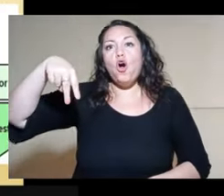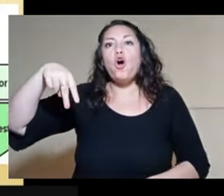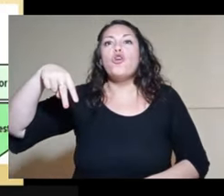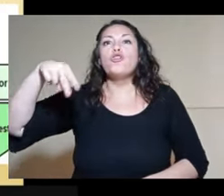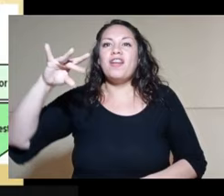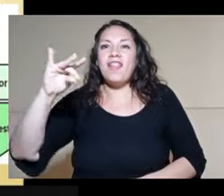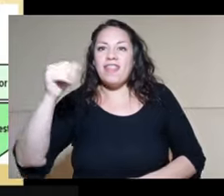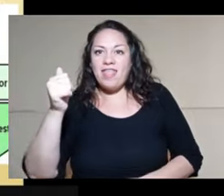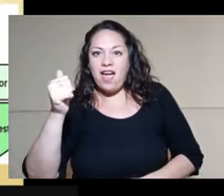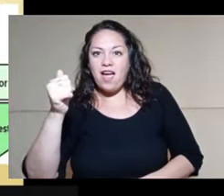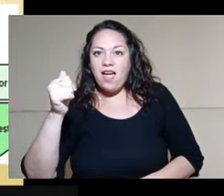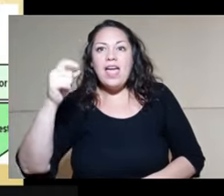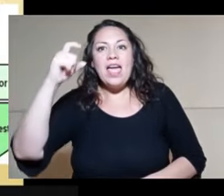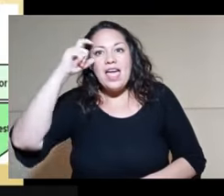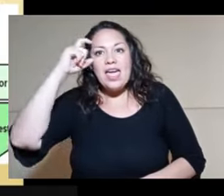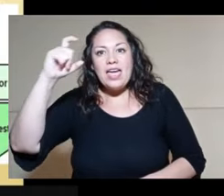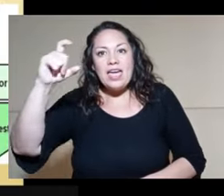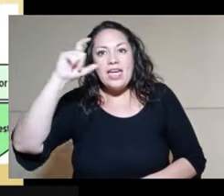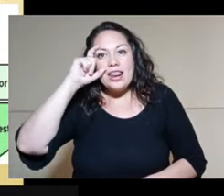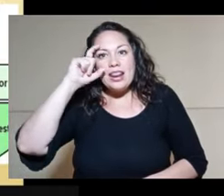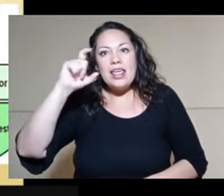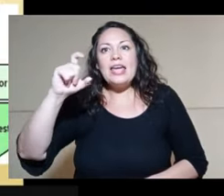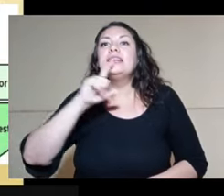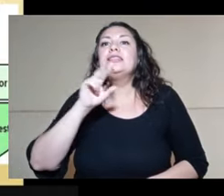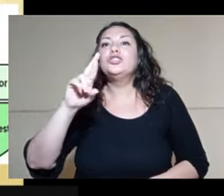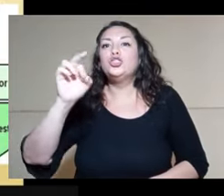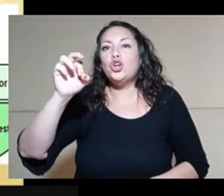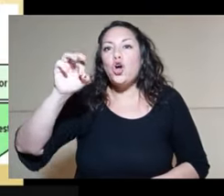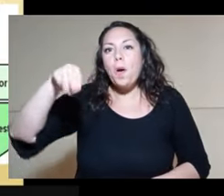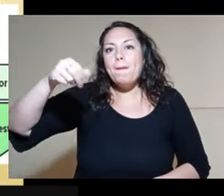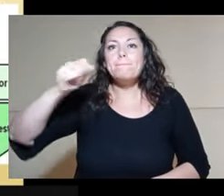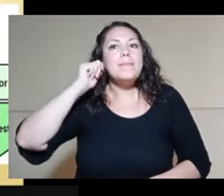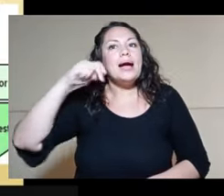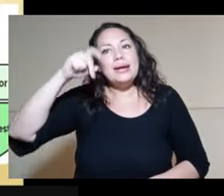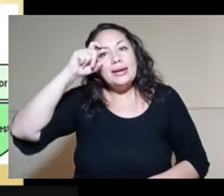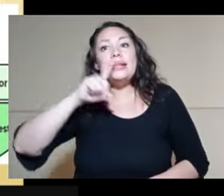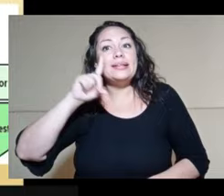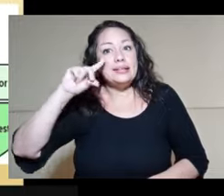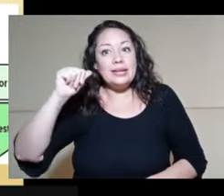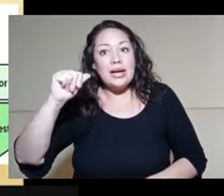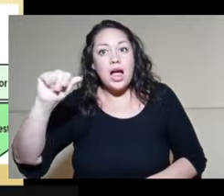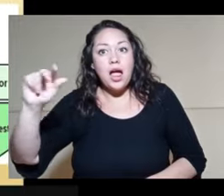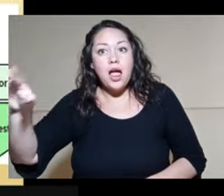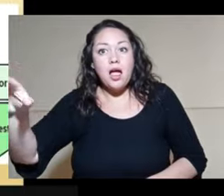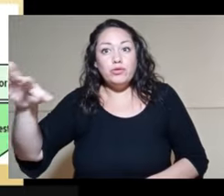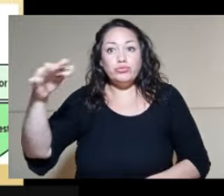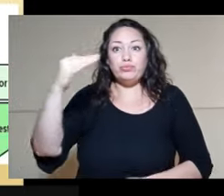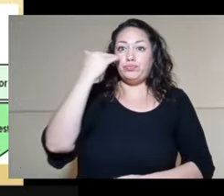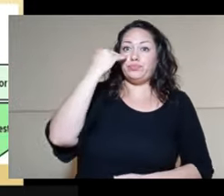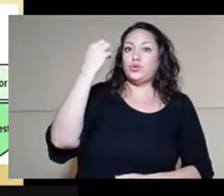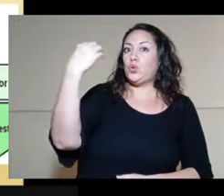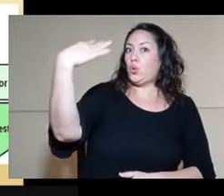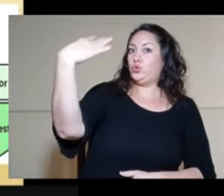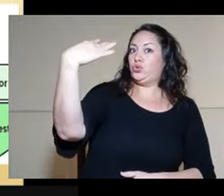electromagnética, como es la luz, va a ir ¿a dónde? A los conos y bastones del ojo, no va a ir al oído. ¿Sí? Si es un vibrador, va a ir a los receptores